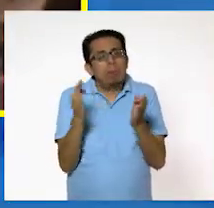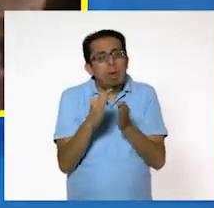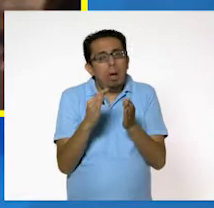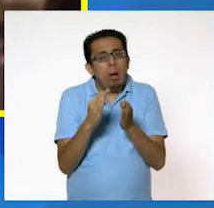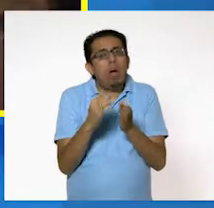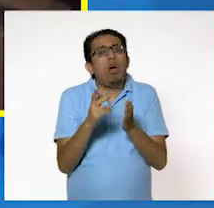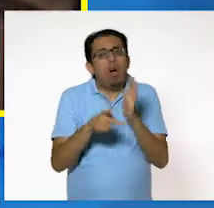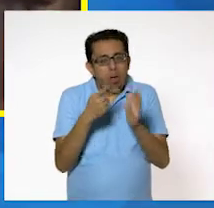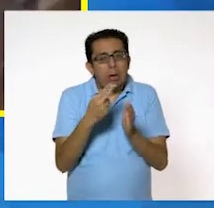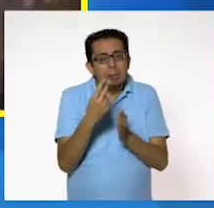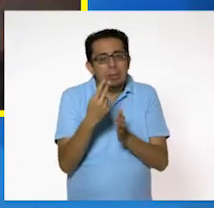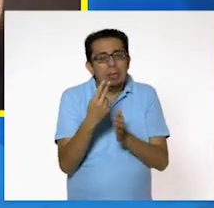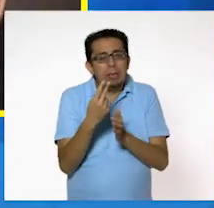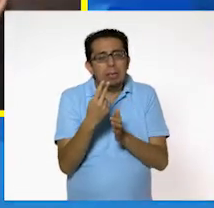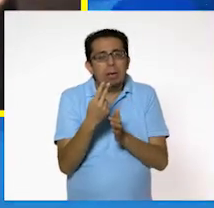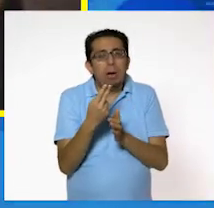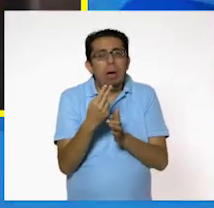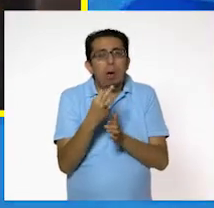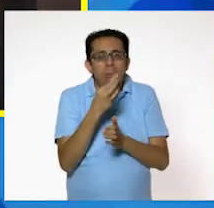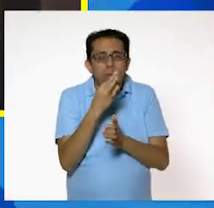más.